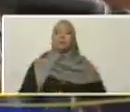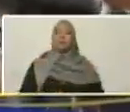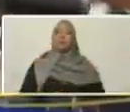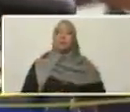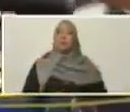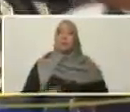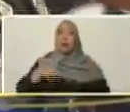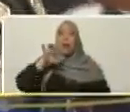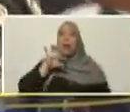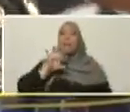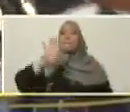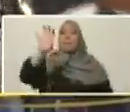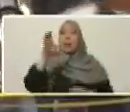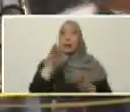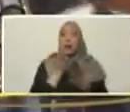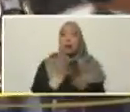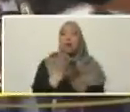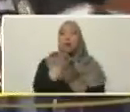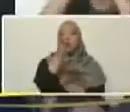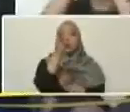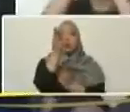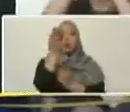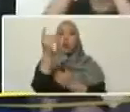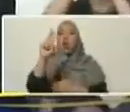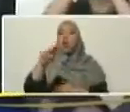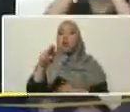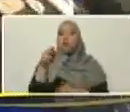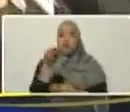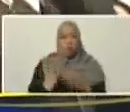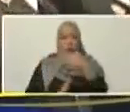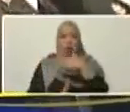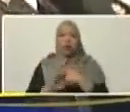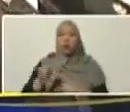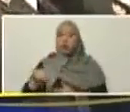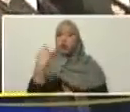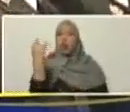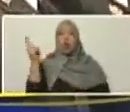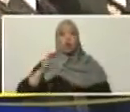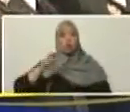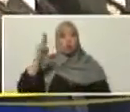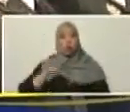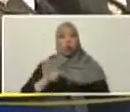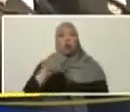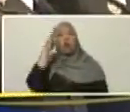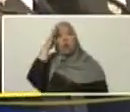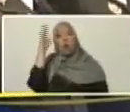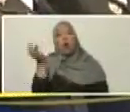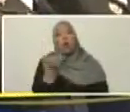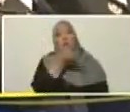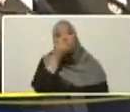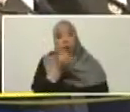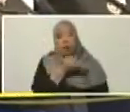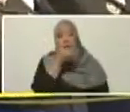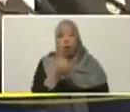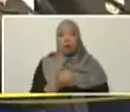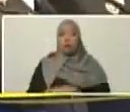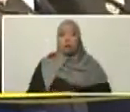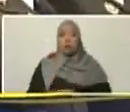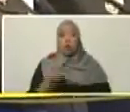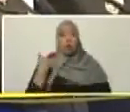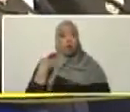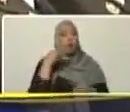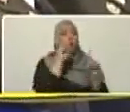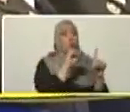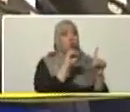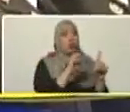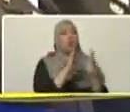¡La patria sigue! ¡Leales siempre! ¡Traidores nunca! Mi comandante en jefe, buenas tardes. Buenas tardes. Solicito su autorización